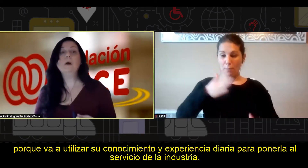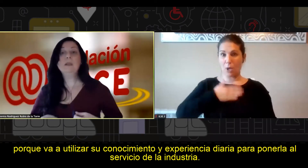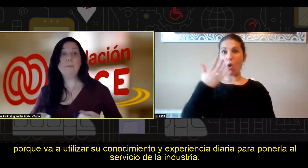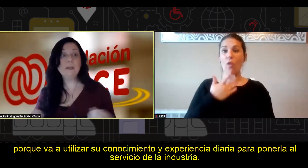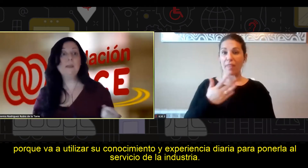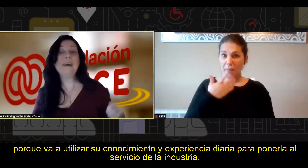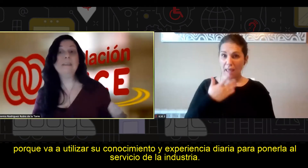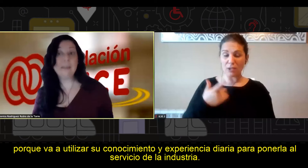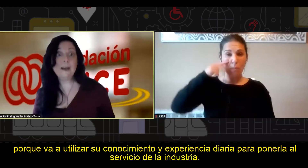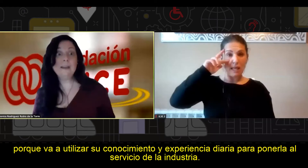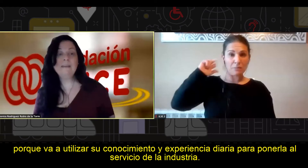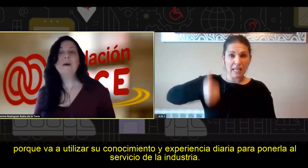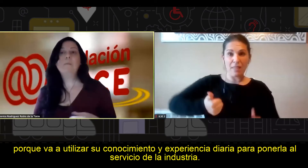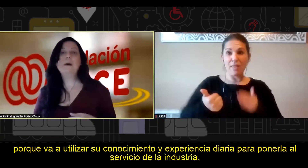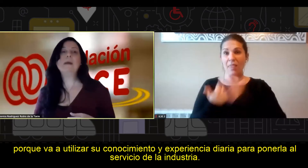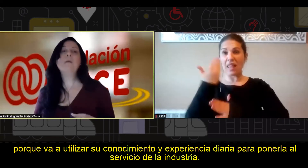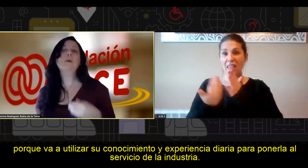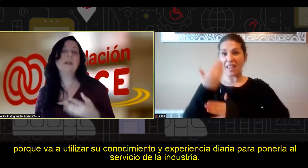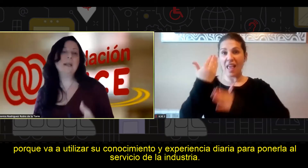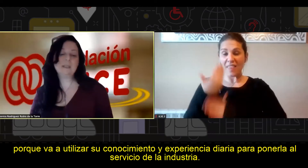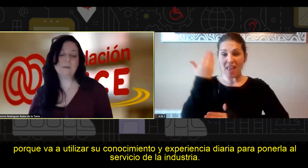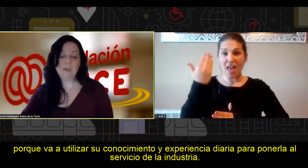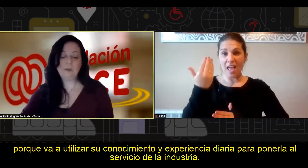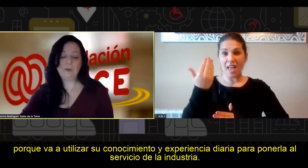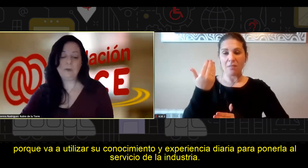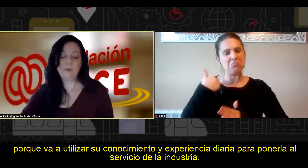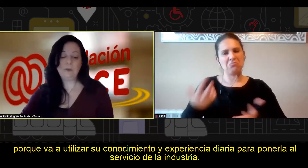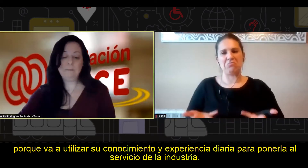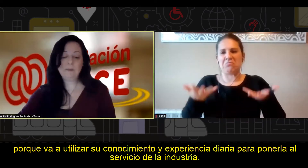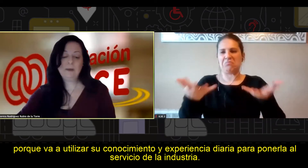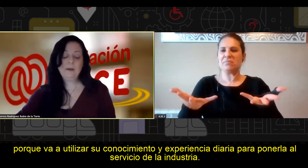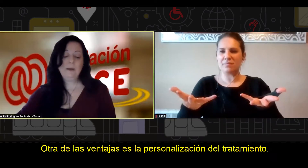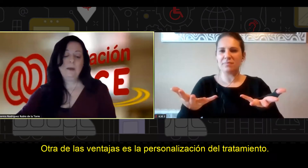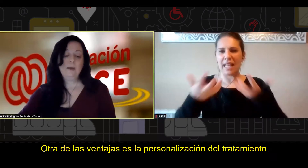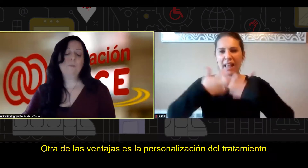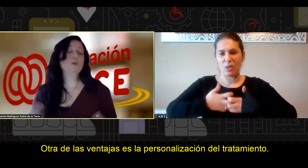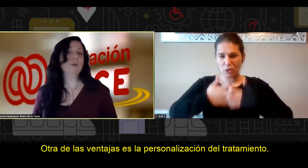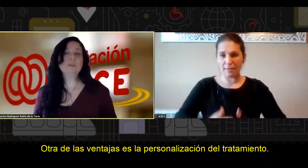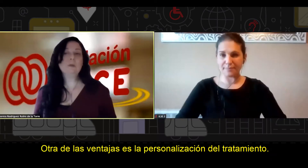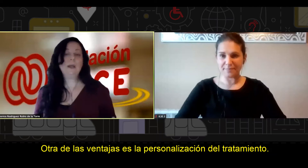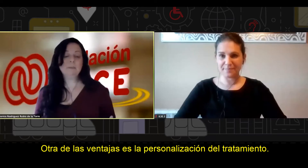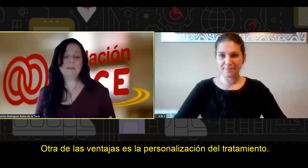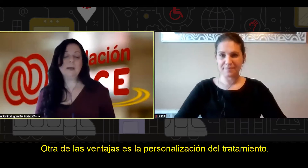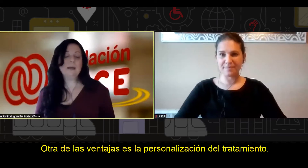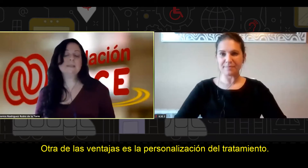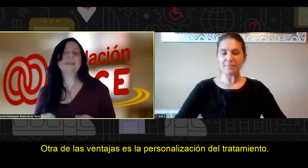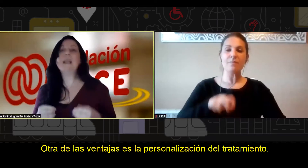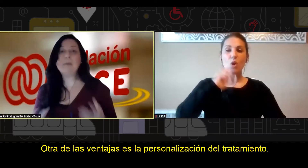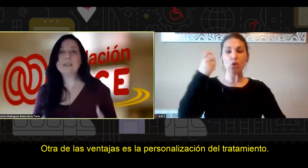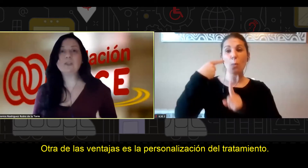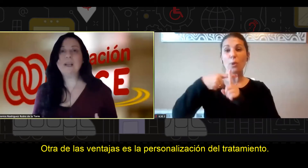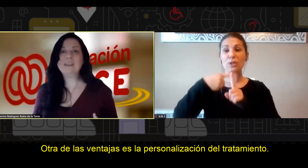y experiencia diaria para ponerla al servicio de la industria. por supuesto, otra de las ventajas es